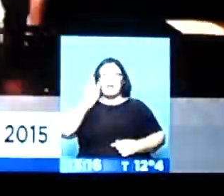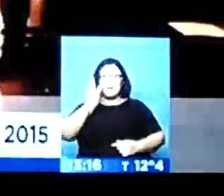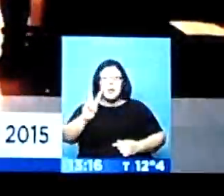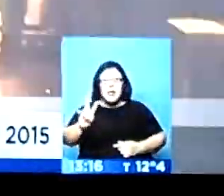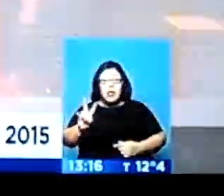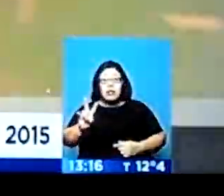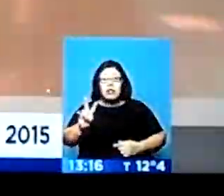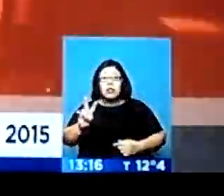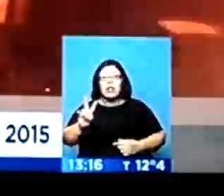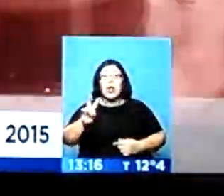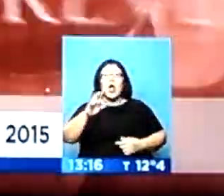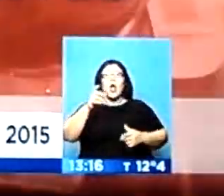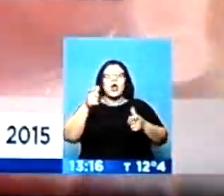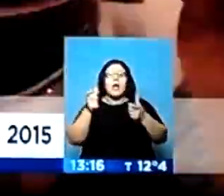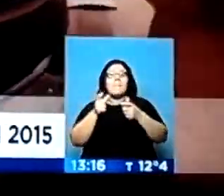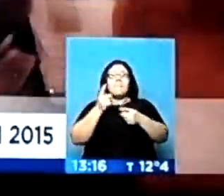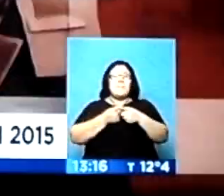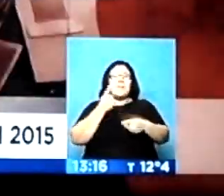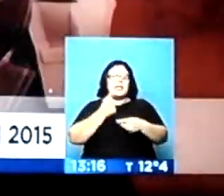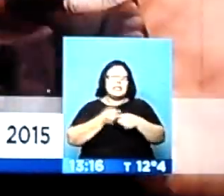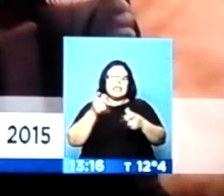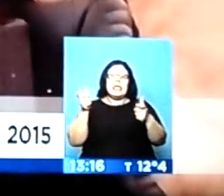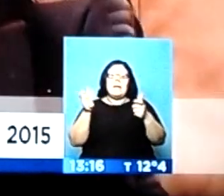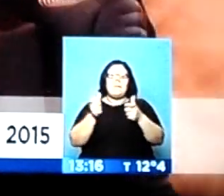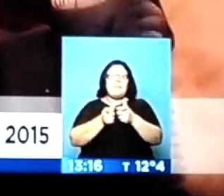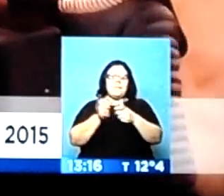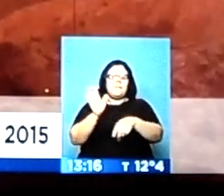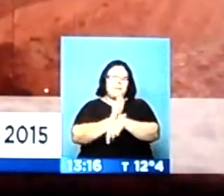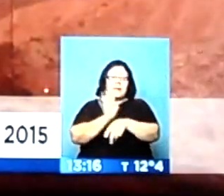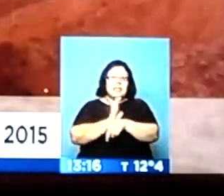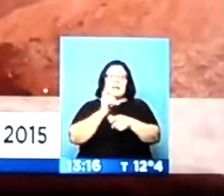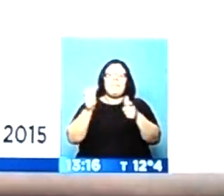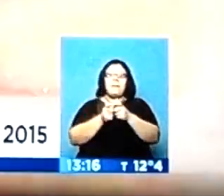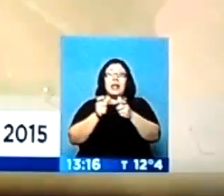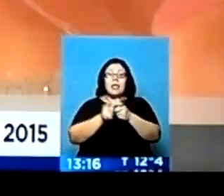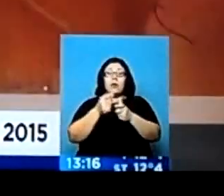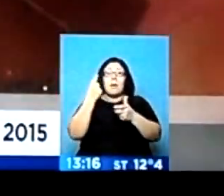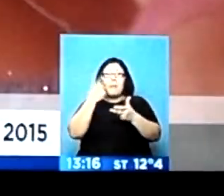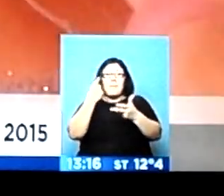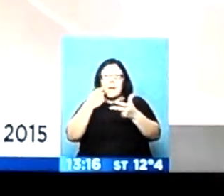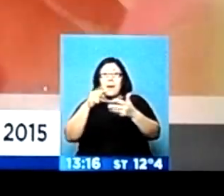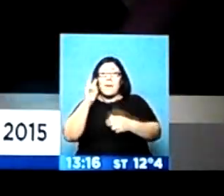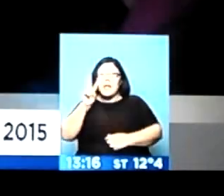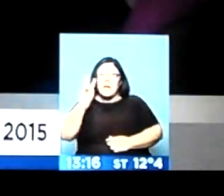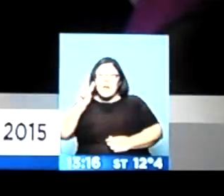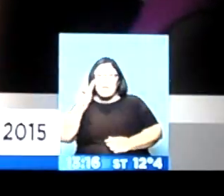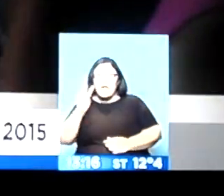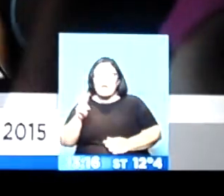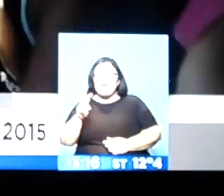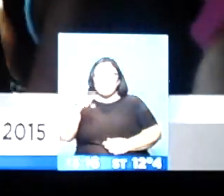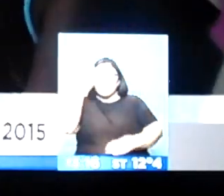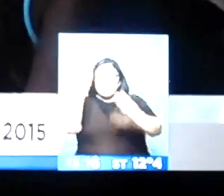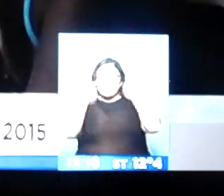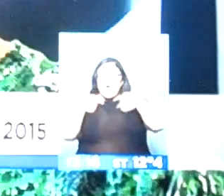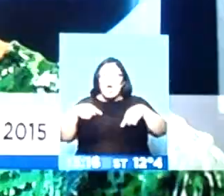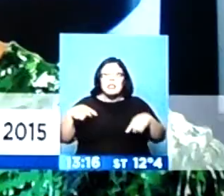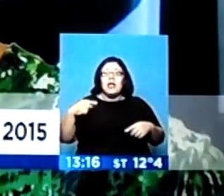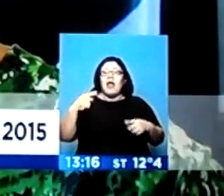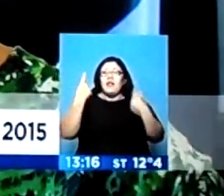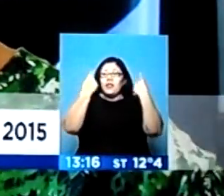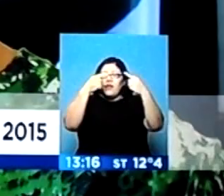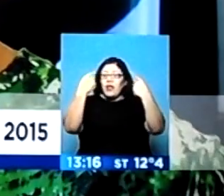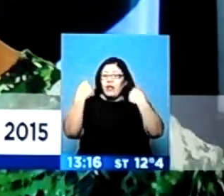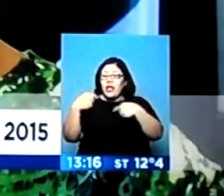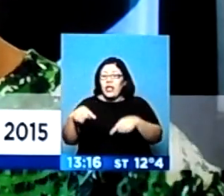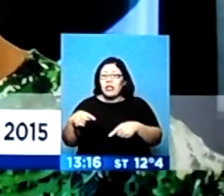en esa marea de cine que es un festival, ¿no? Están como más empapados de distintas películas y de distintos lenguajes,